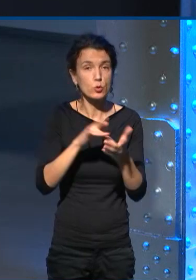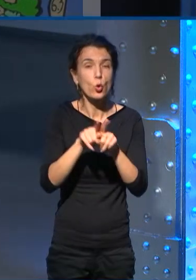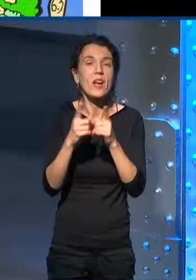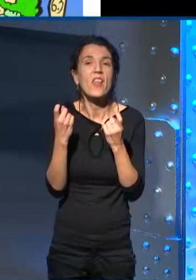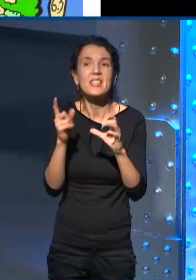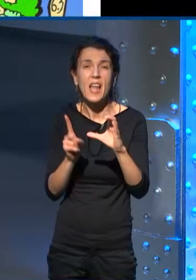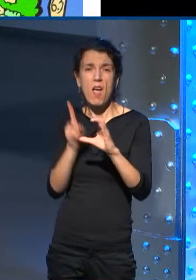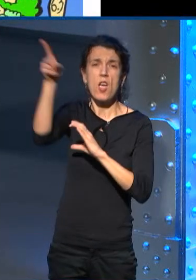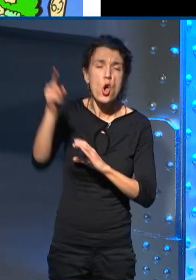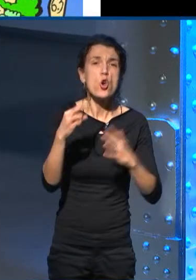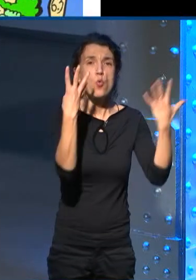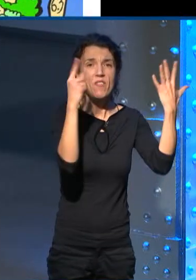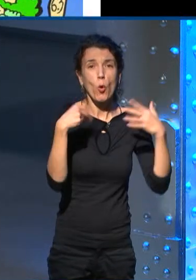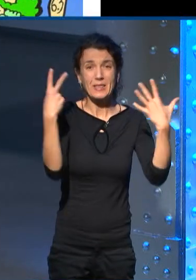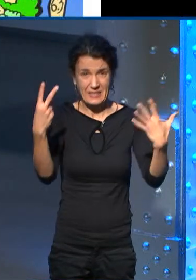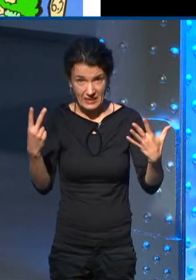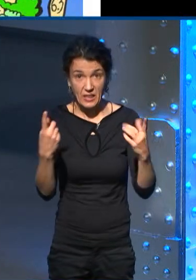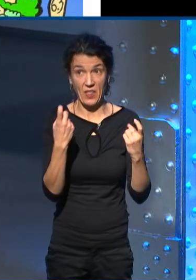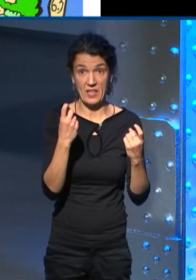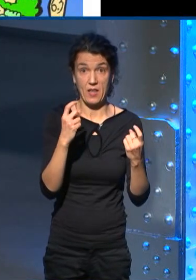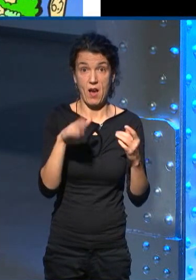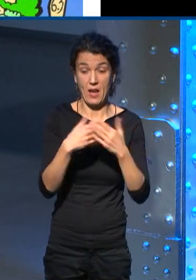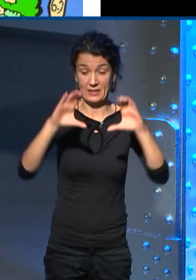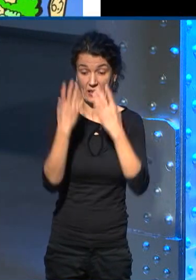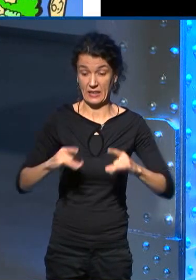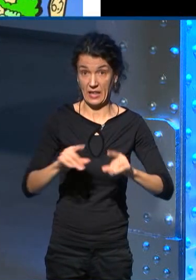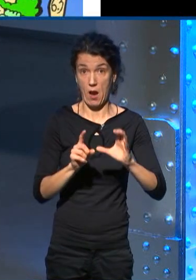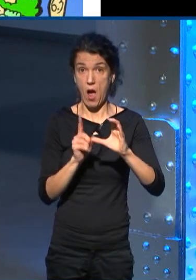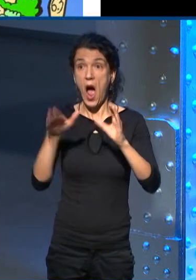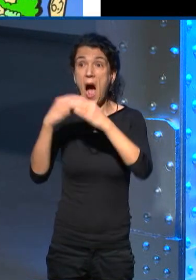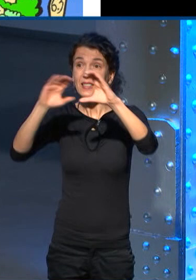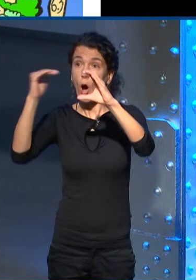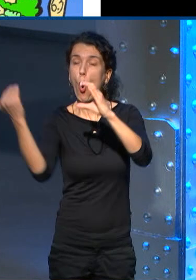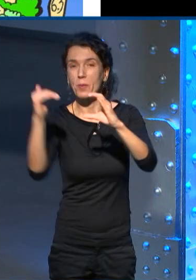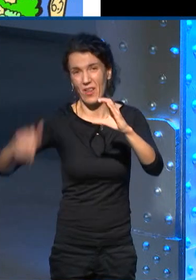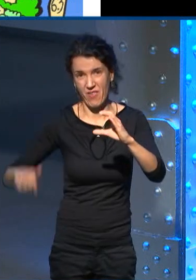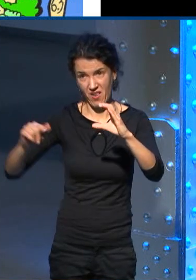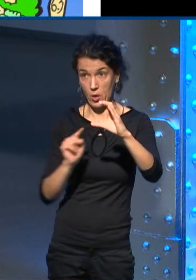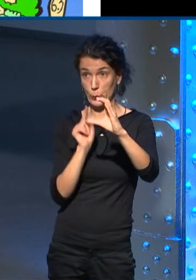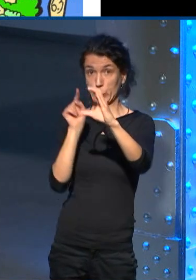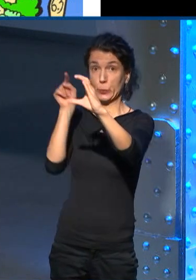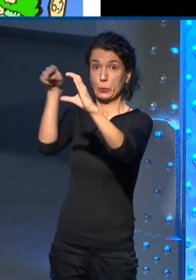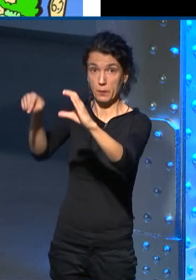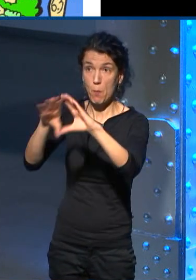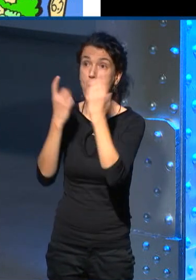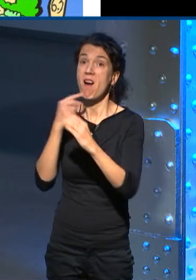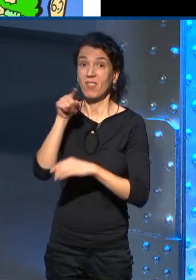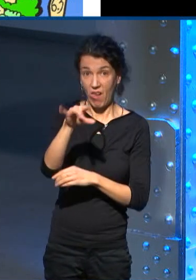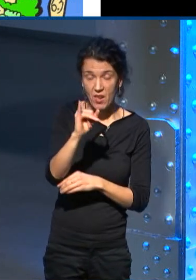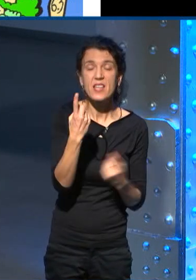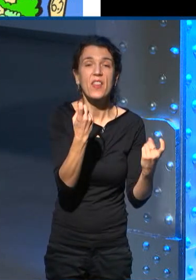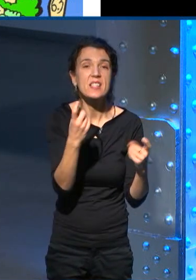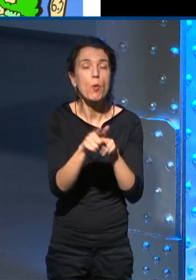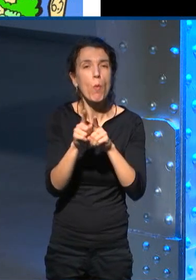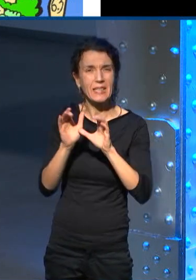haría falta, este 9,7, el empujón que haría falta para pasar de la Tierra hasta una órbita baja. Después, Marte está aquí, necesitaríamos